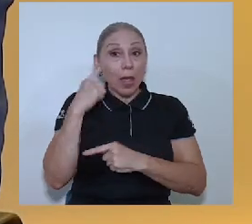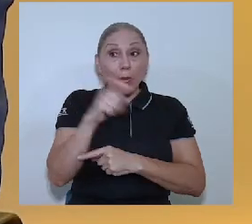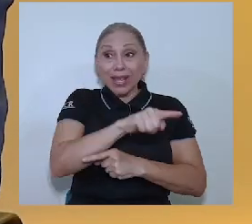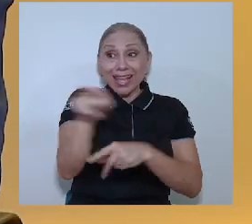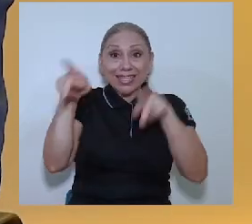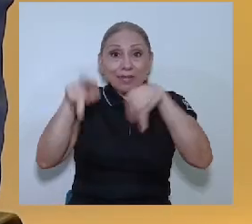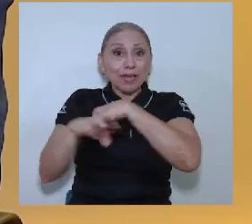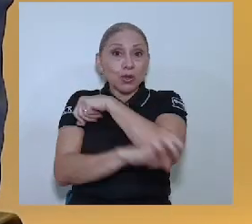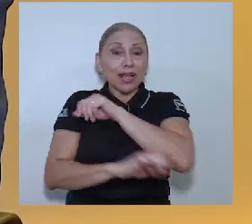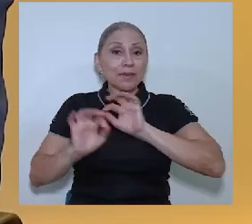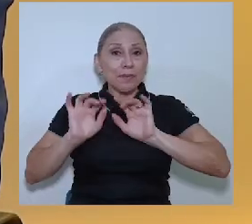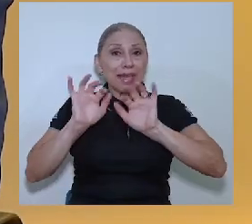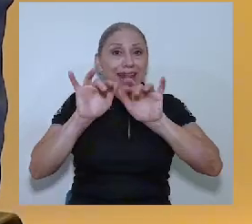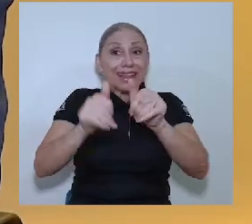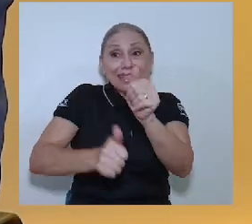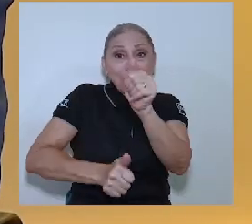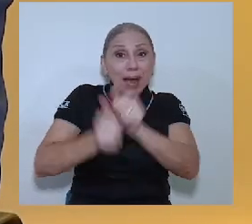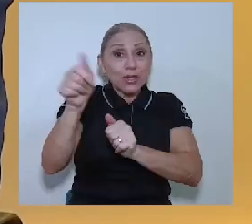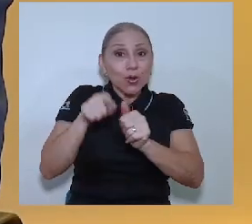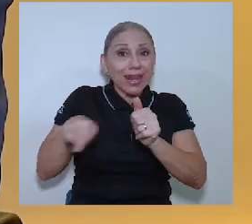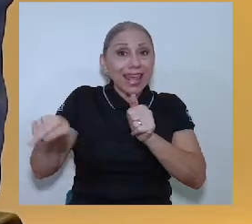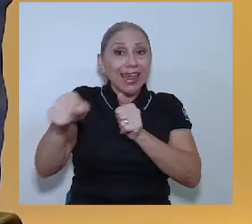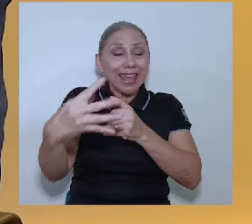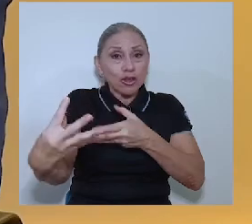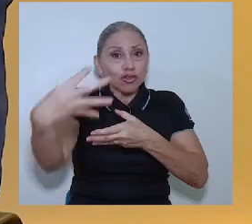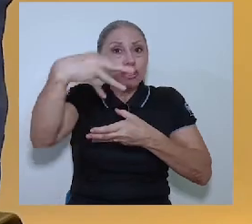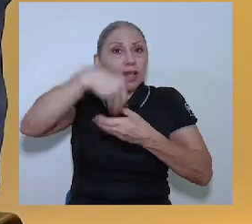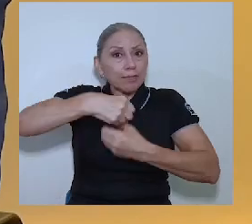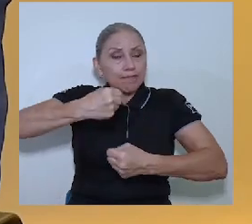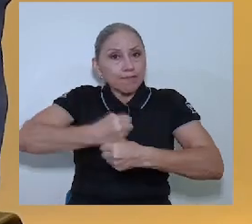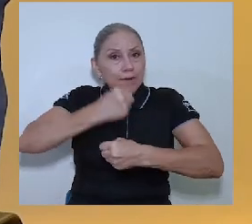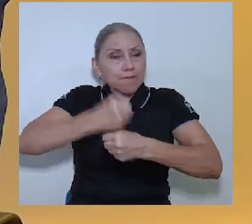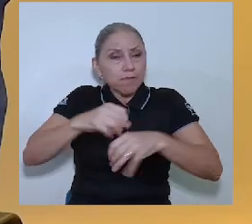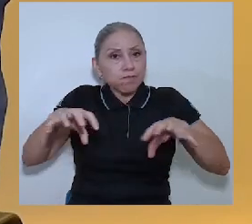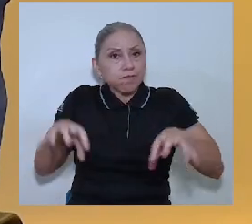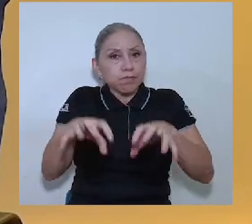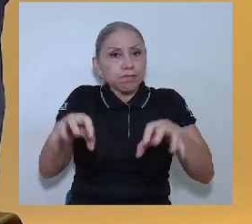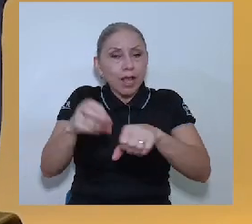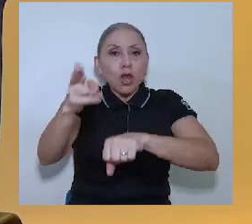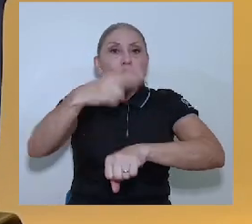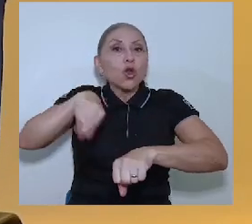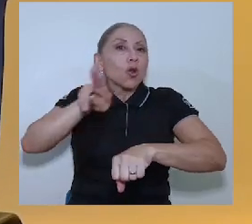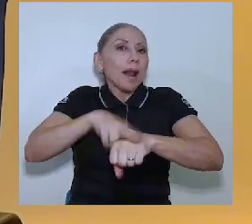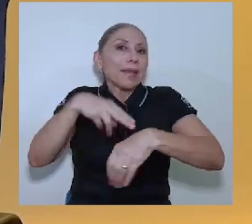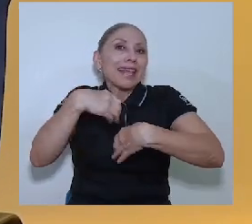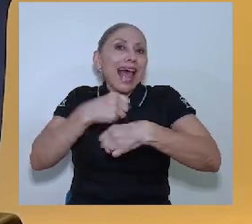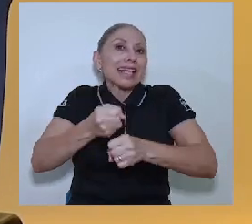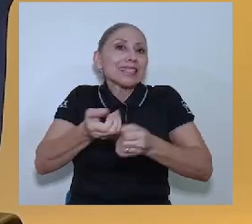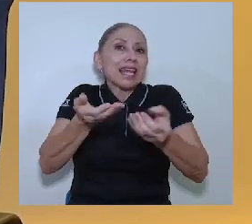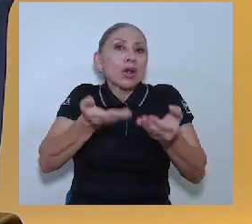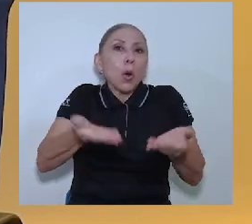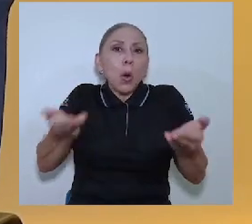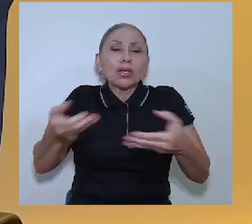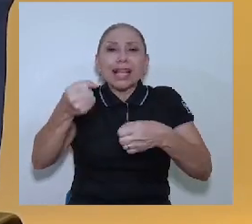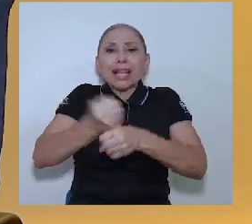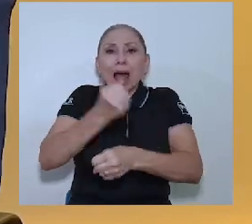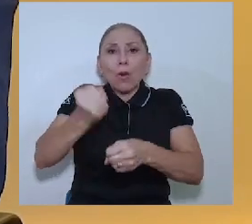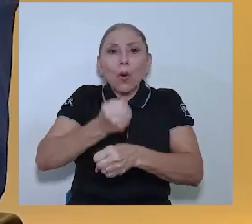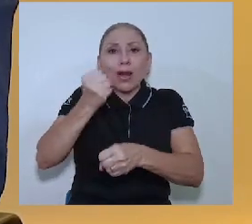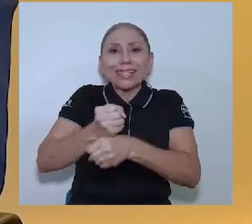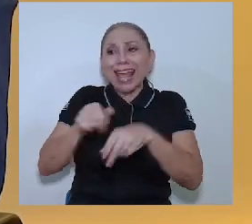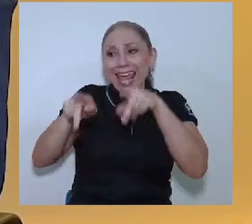están incorporados, la mayoría, a la fuerza de trabajo, normalmente en labores que la población estadounidense,